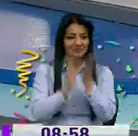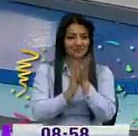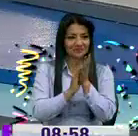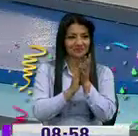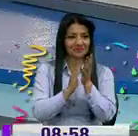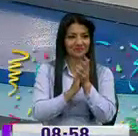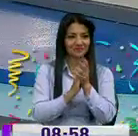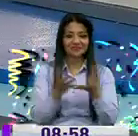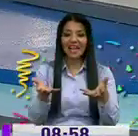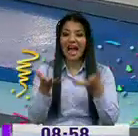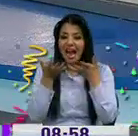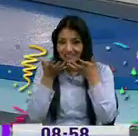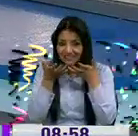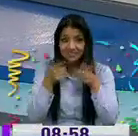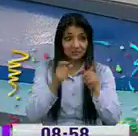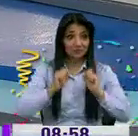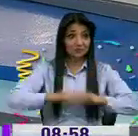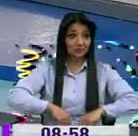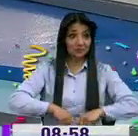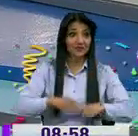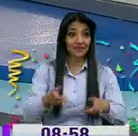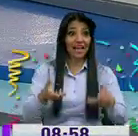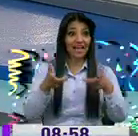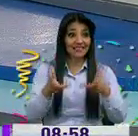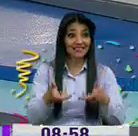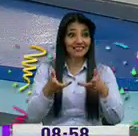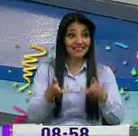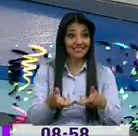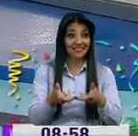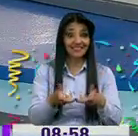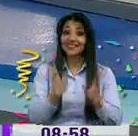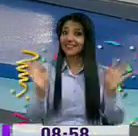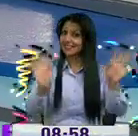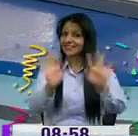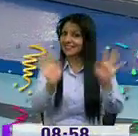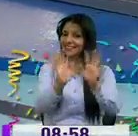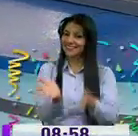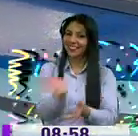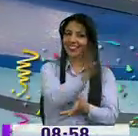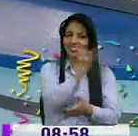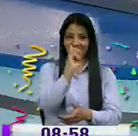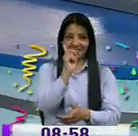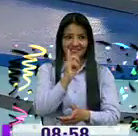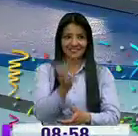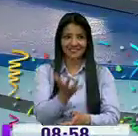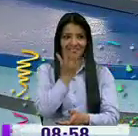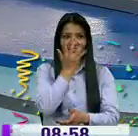Prohibido, ya. ¡Que muerda el pastel! Eso es con trampa. El pastel. ¡No, me vas! ¡No!